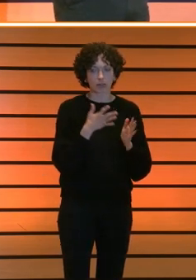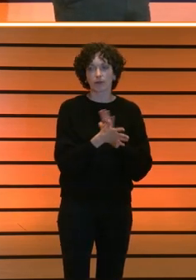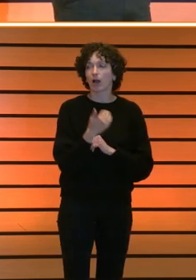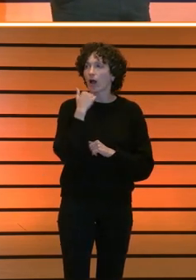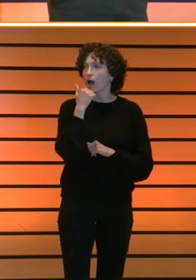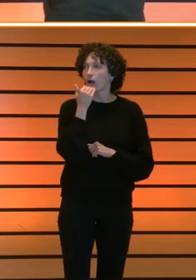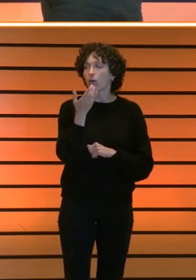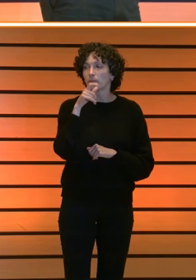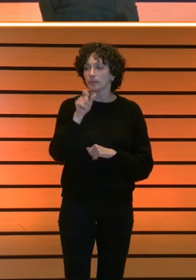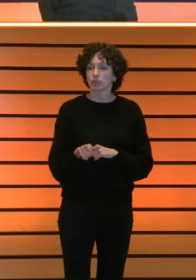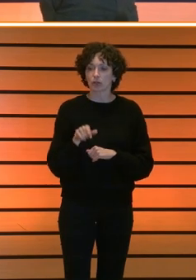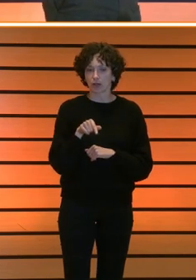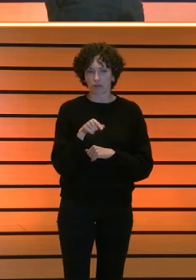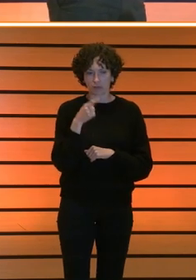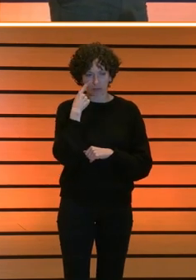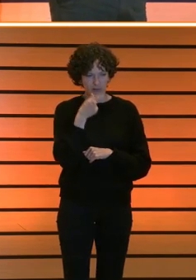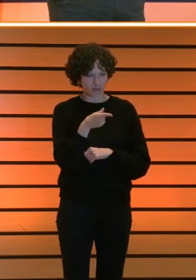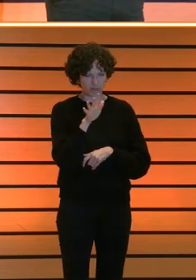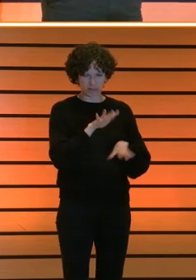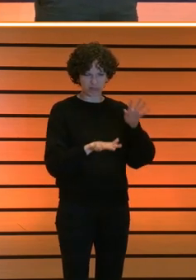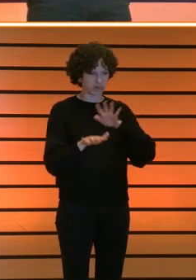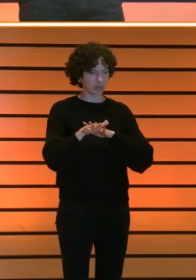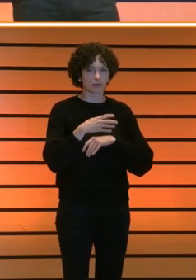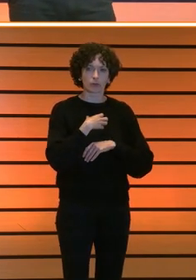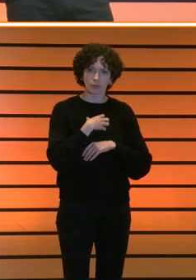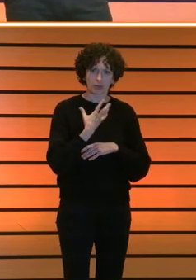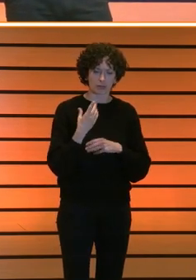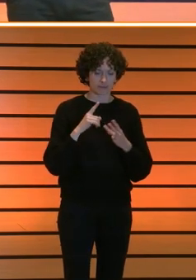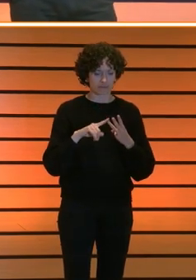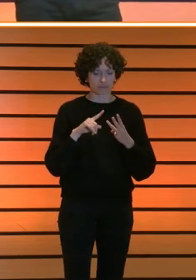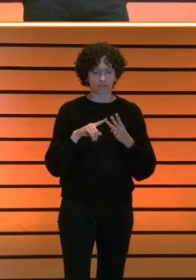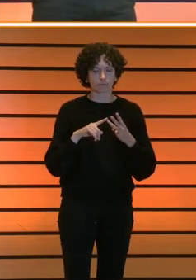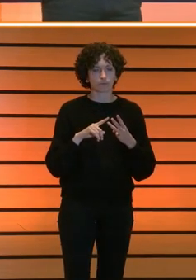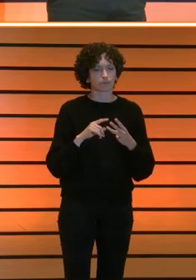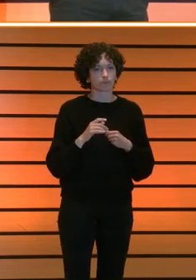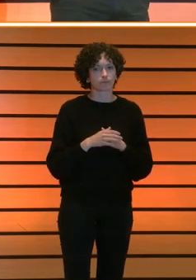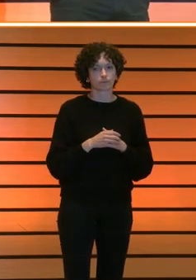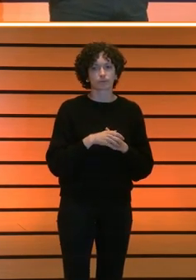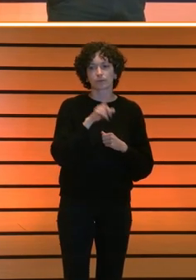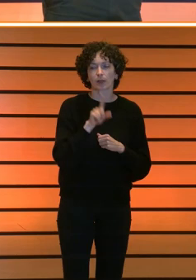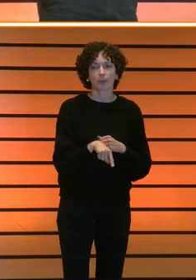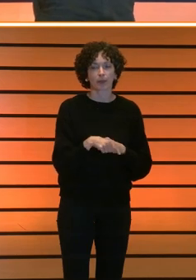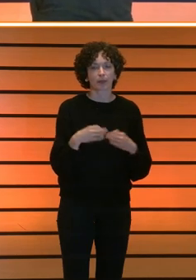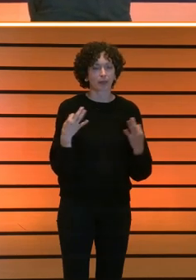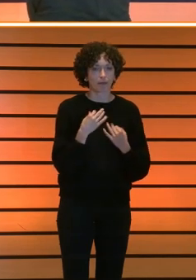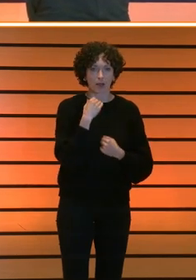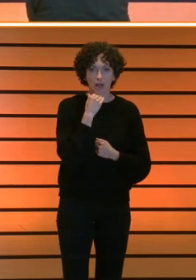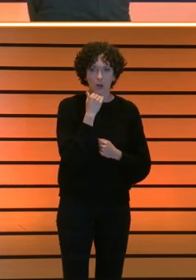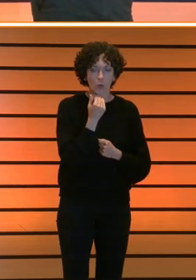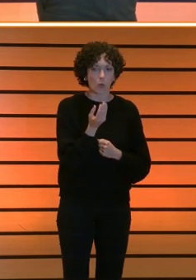ser una cosa que una persona se enfrente a ello como un galimatías y En tercer lugar tiene que ser